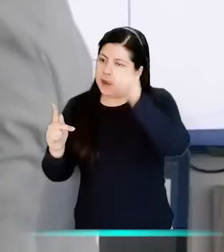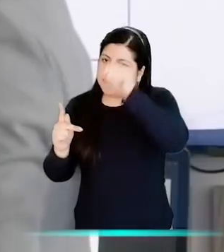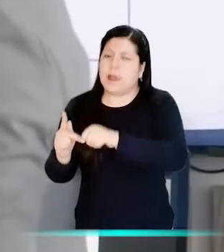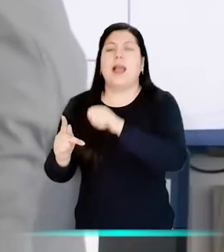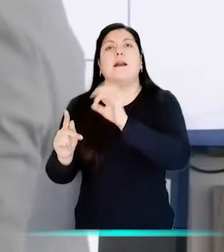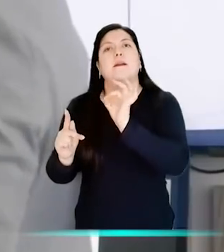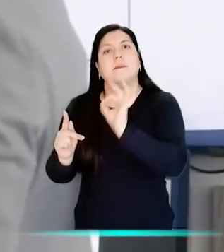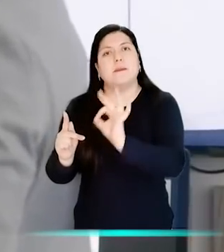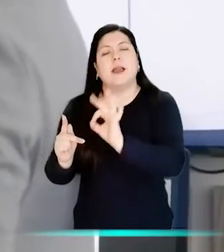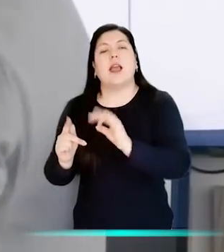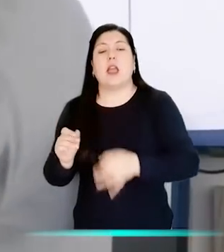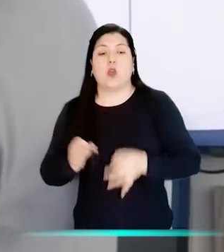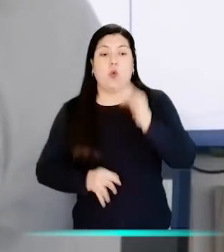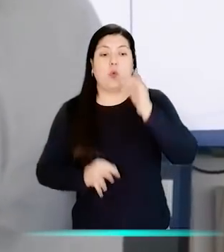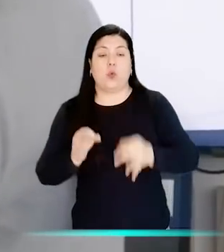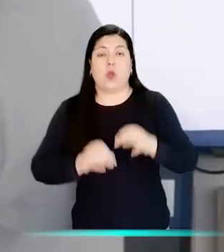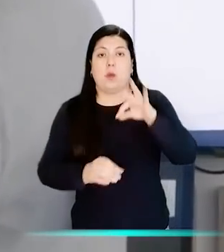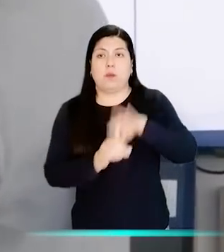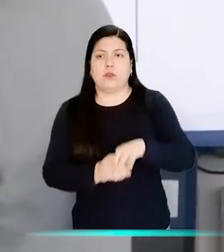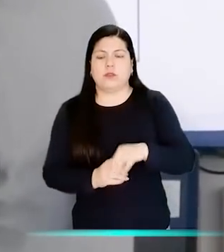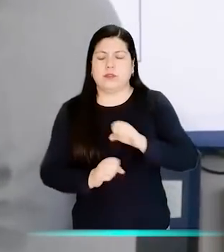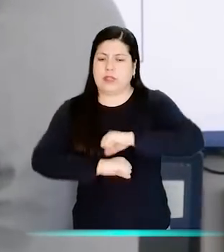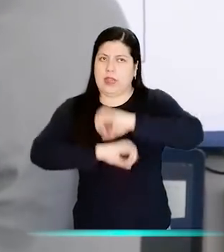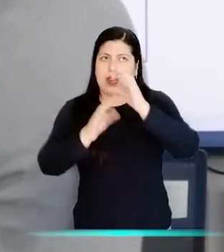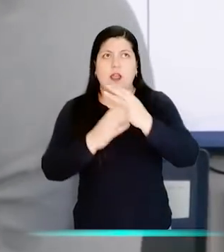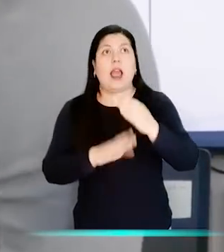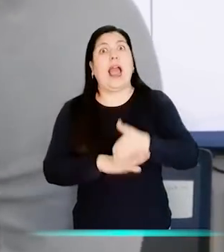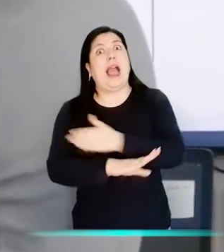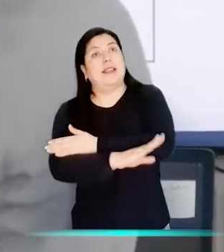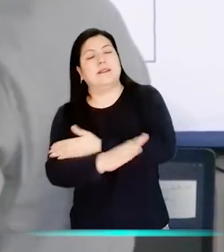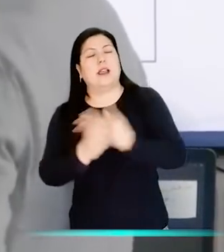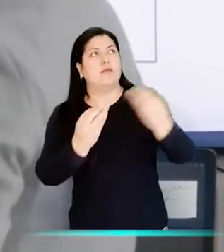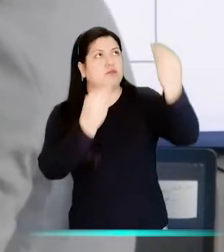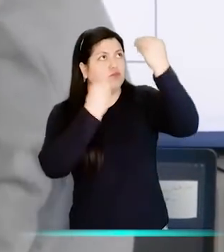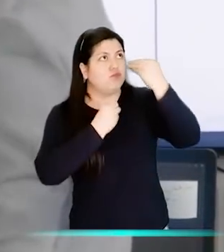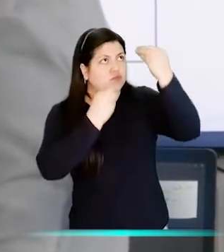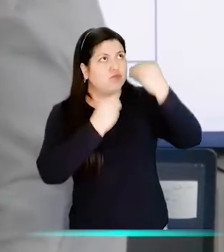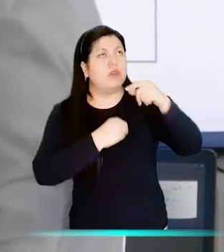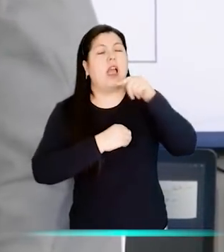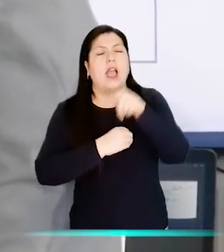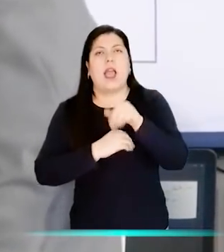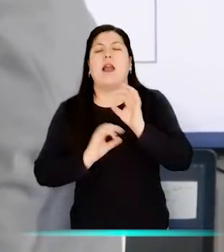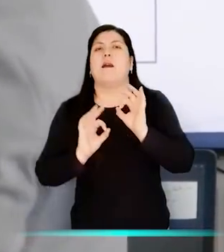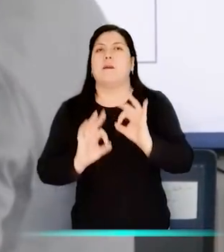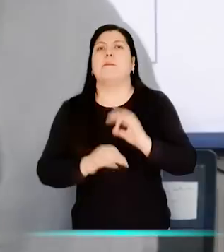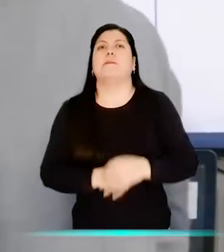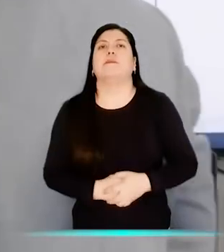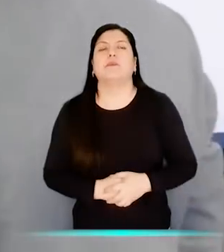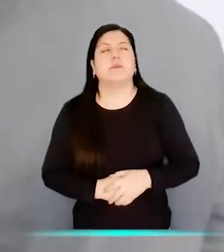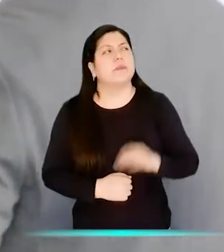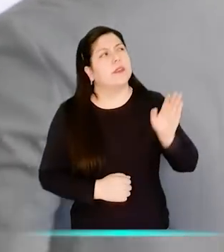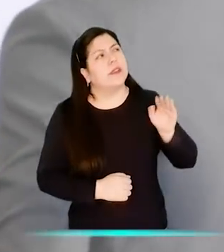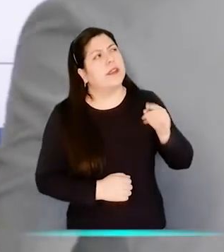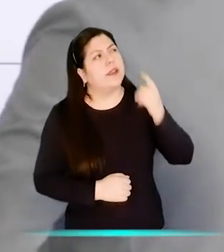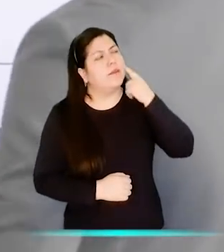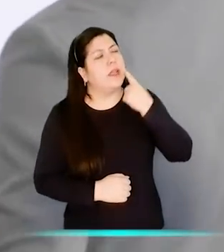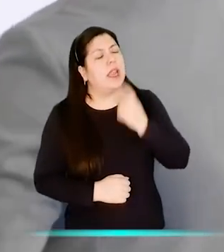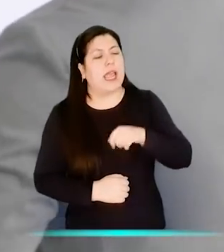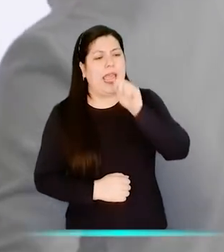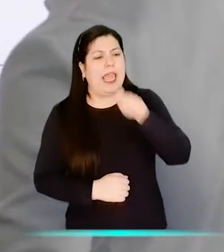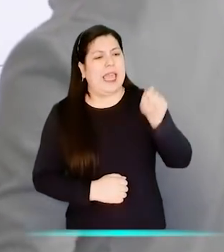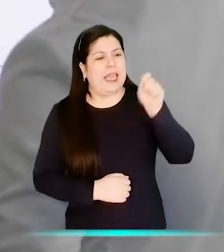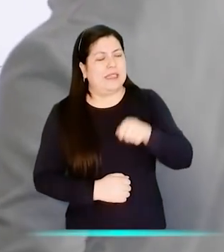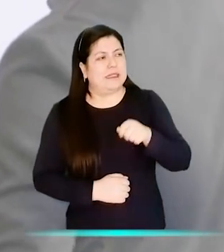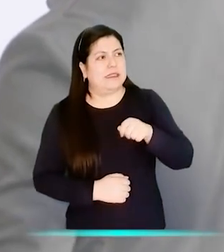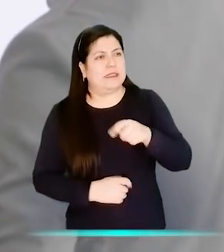marcación y que el jurado de votación en las capacitaciones también le quede claro cómo verificar esa intención del elector. Julio, por ejemplo, si yo no